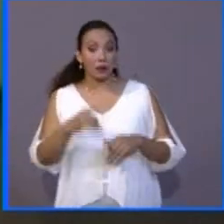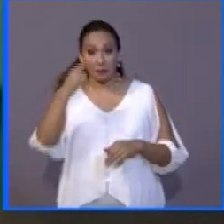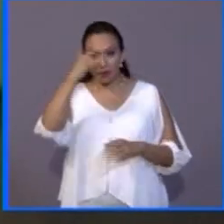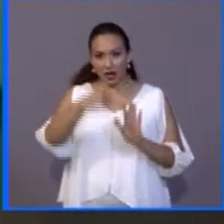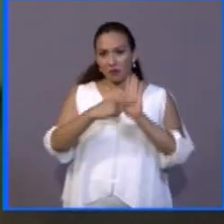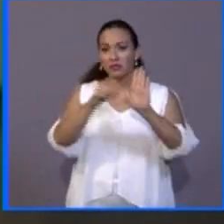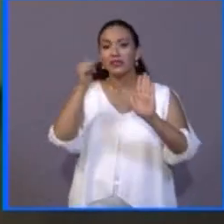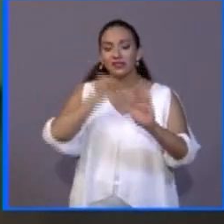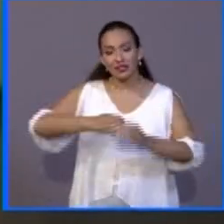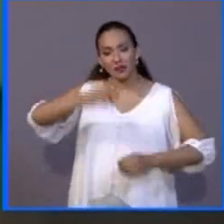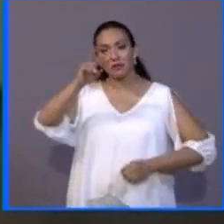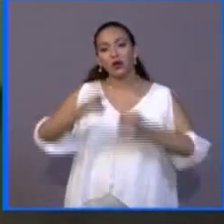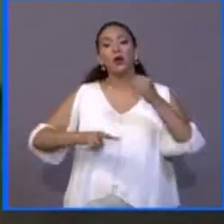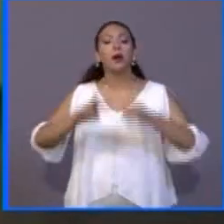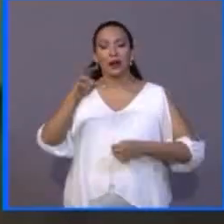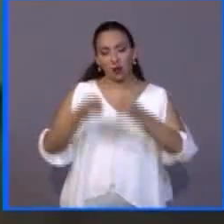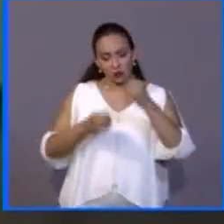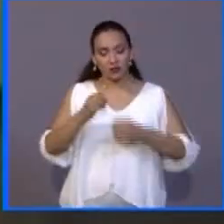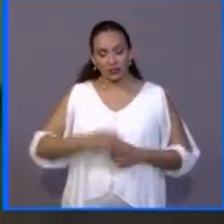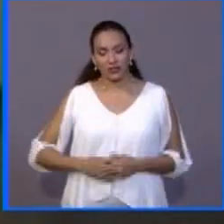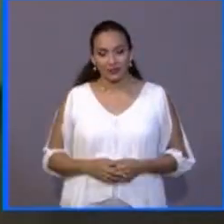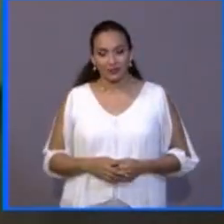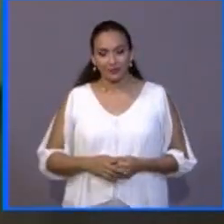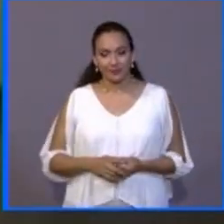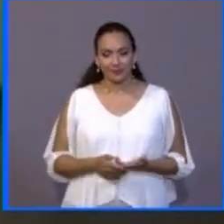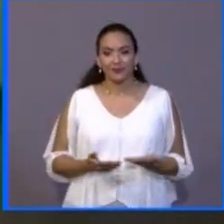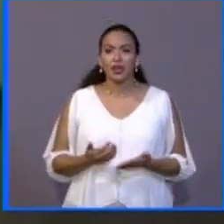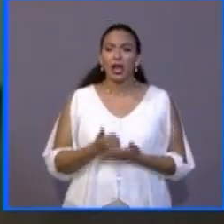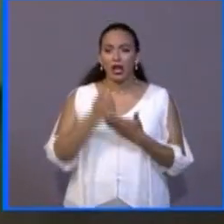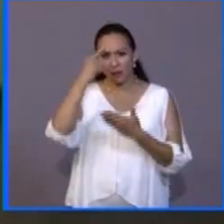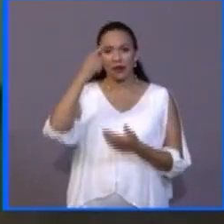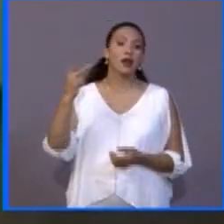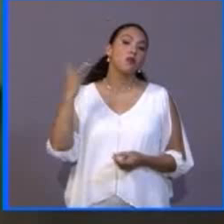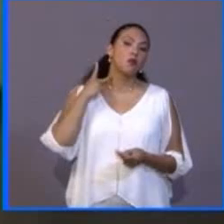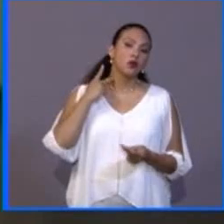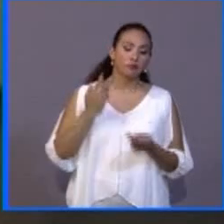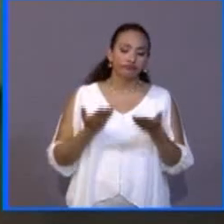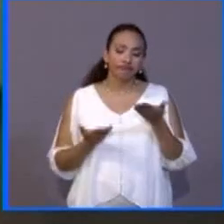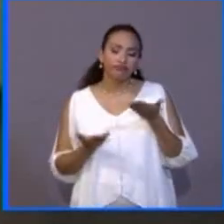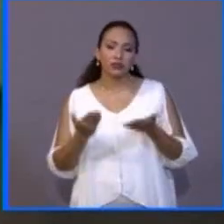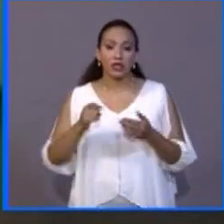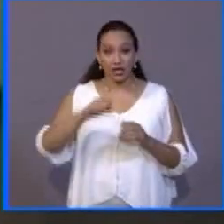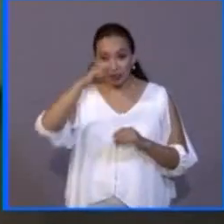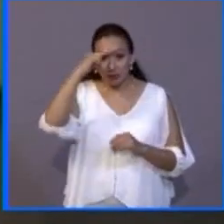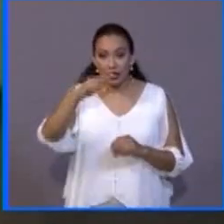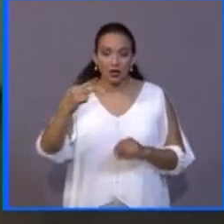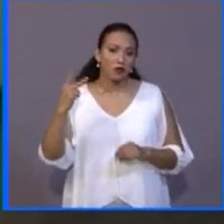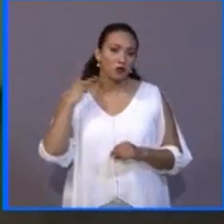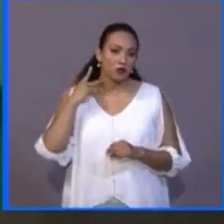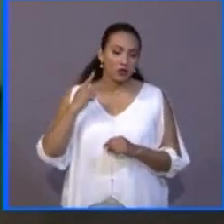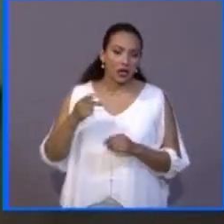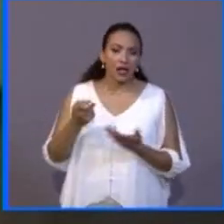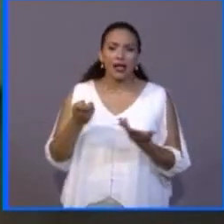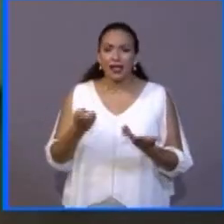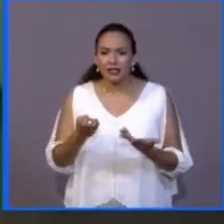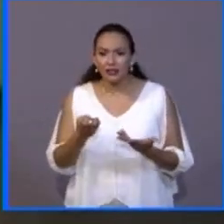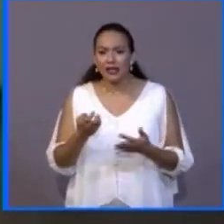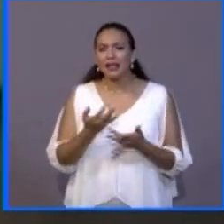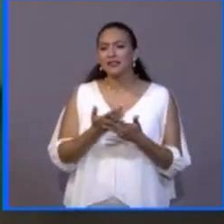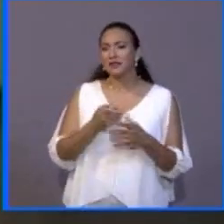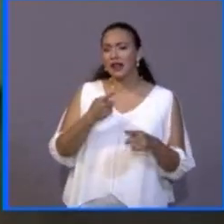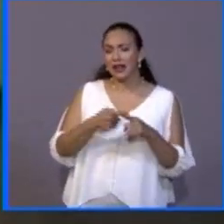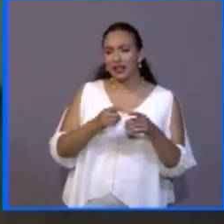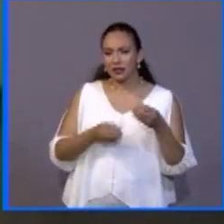verdad y en la justicia. La estabilidad política y social de nuestro país depende en gran